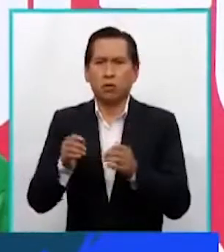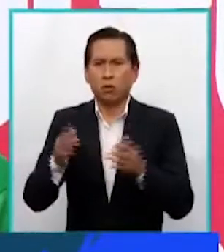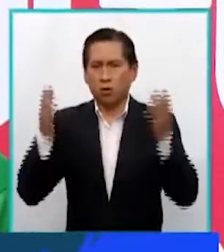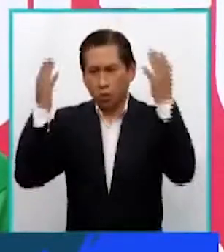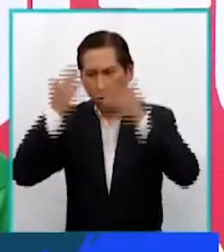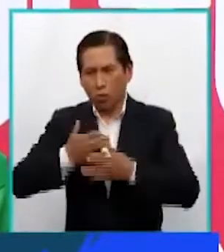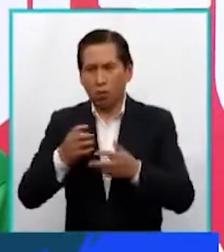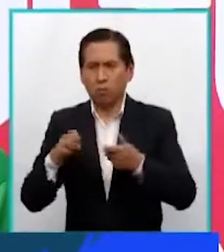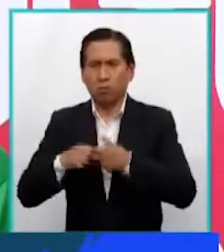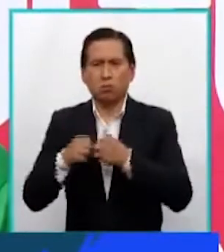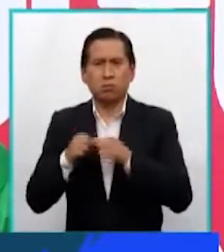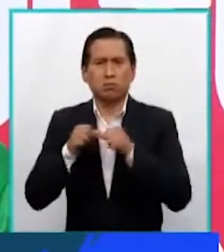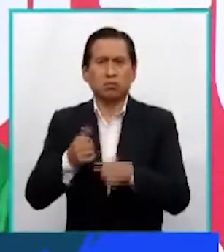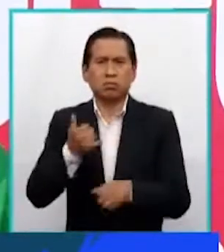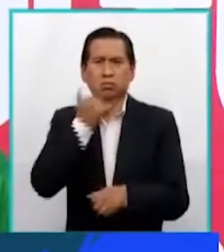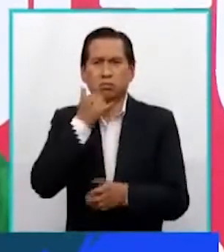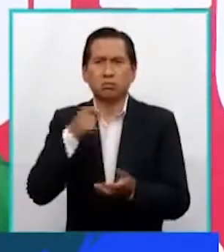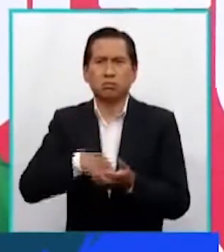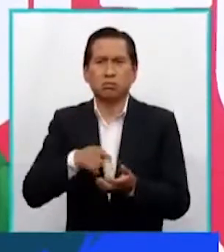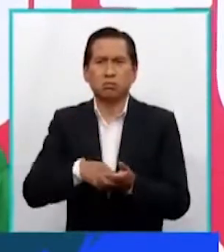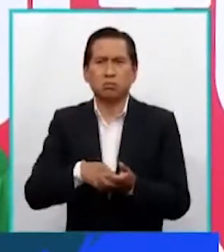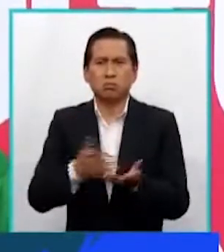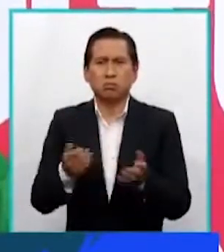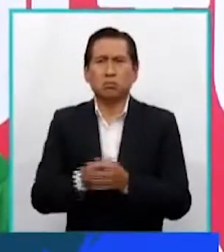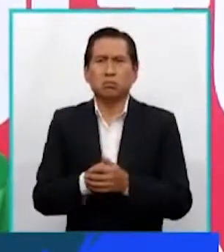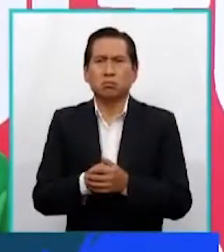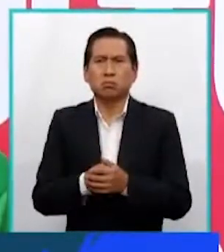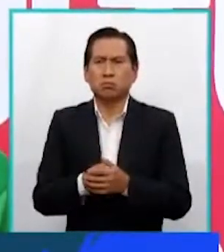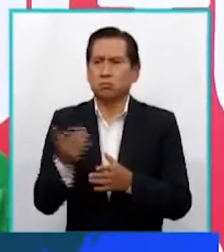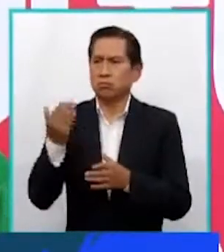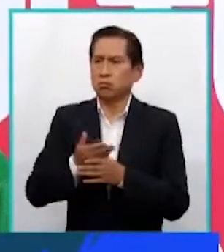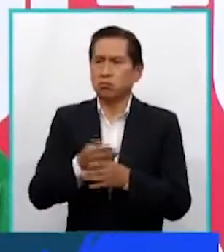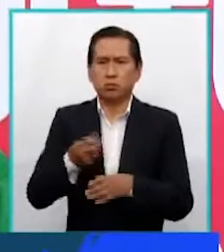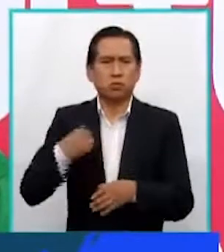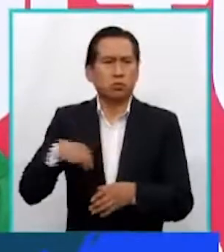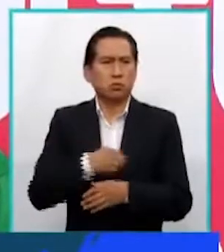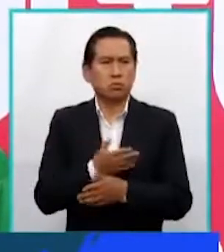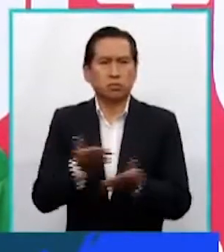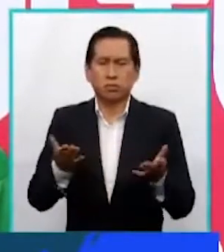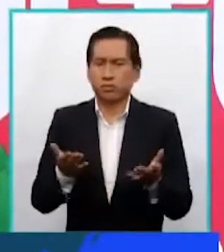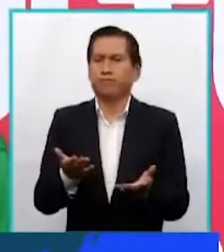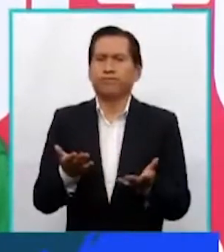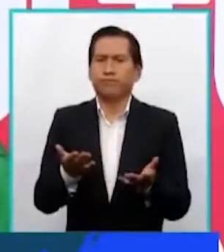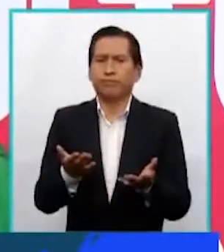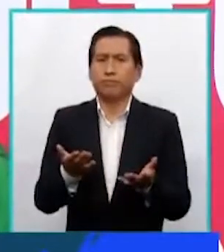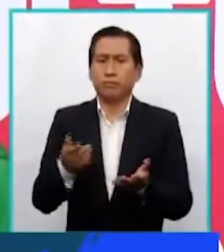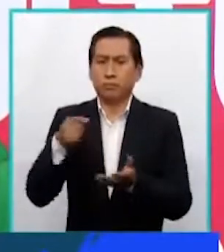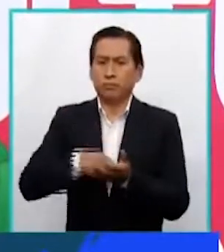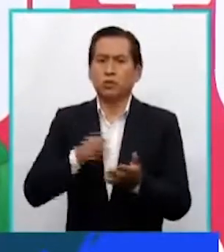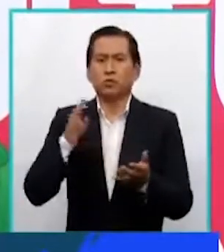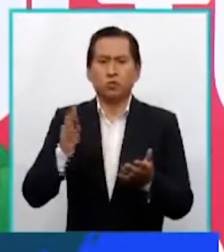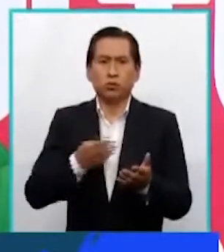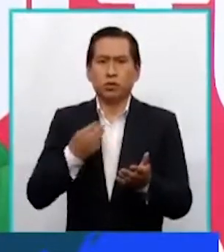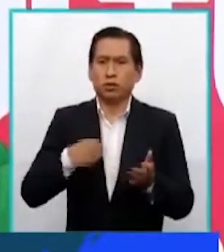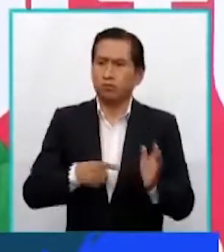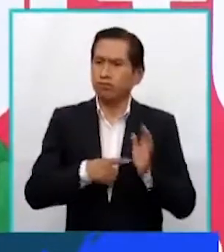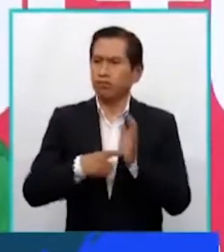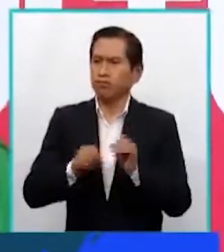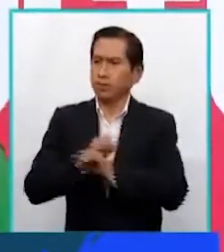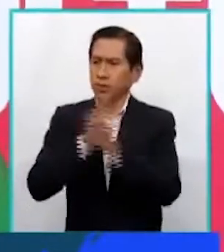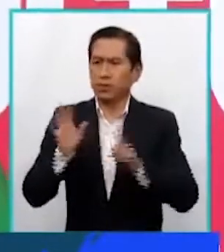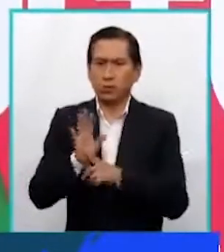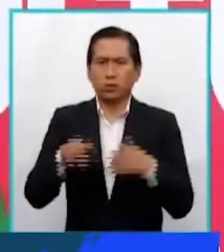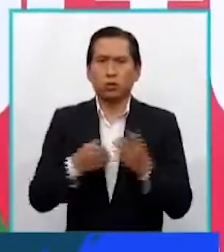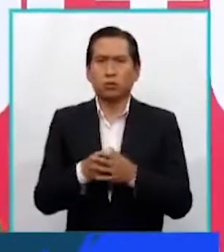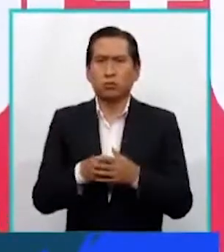oscurantismo marcado de forma así indirecta que nos está afectando y yo siento que pues para eso está la música, para visibilizar estos mensajes.